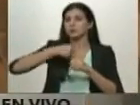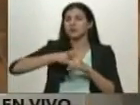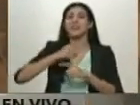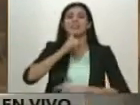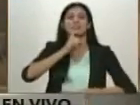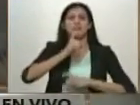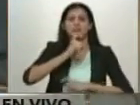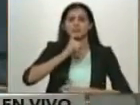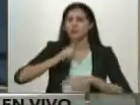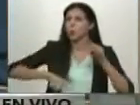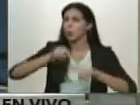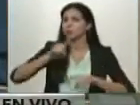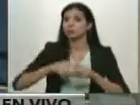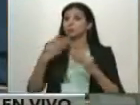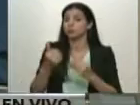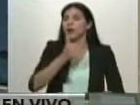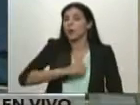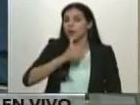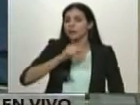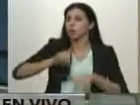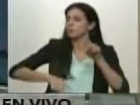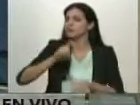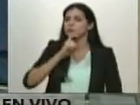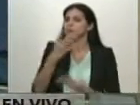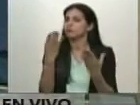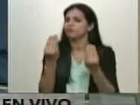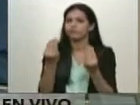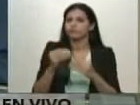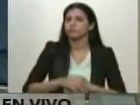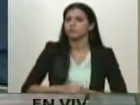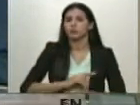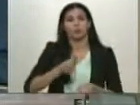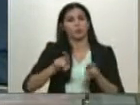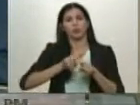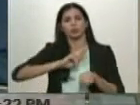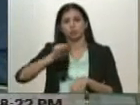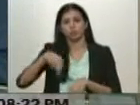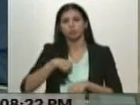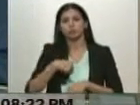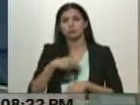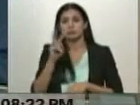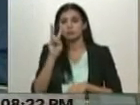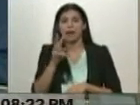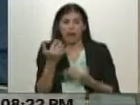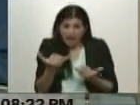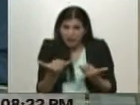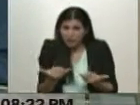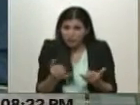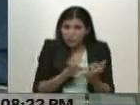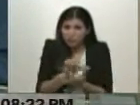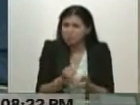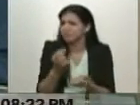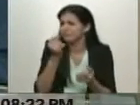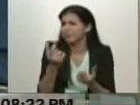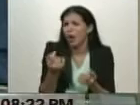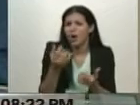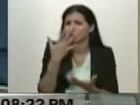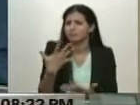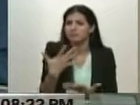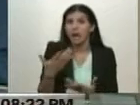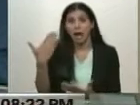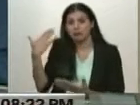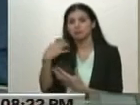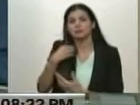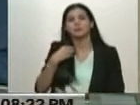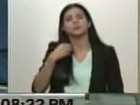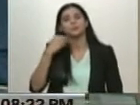dificultades afrontaron los libertadores? Lo que nosotros afrontamos son niños de pecho al lado de las luchas que les tocó a ellos.